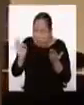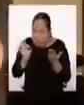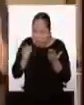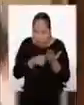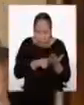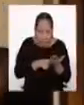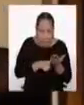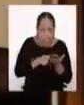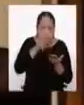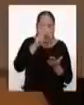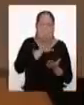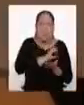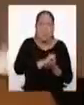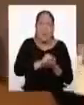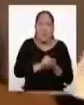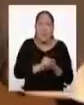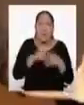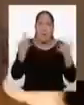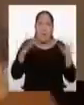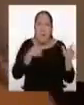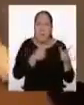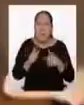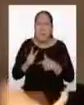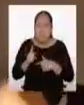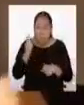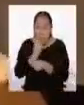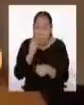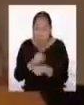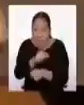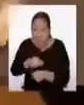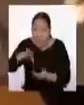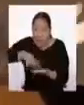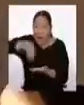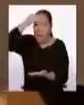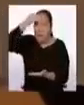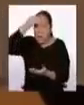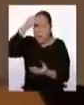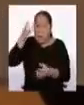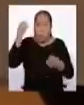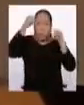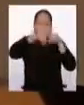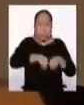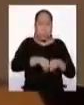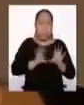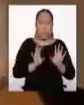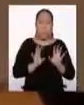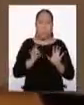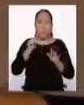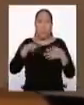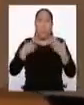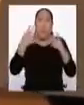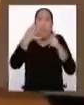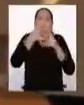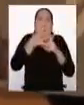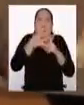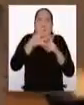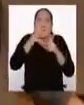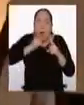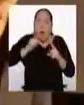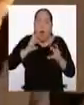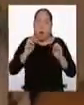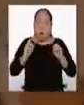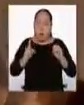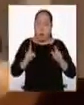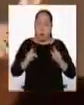yo dije, ¿cómo hago? Bueno, o sea, es imposible, vamos a hacerlo. Entonces empecé